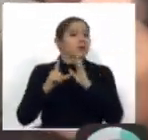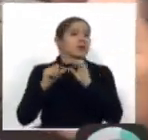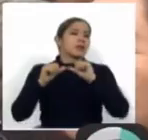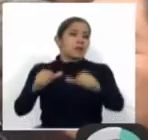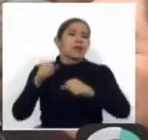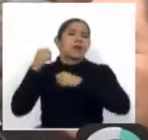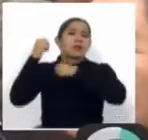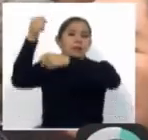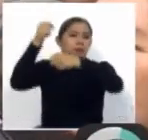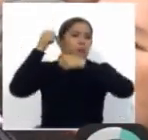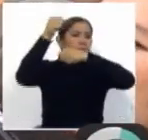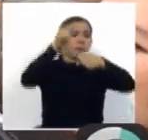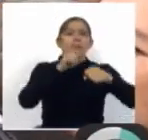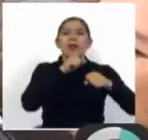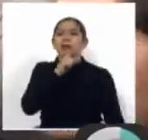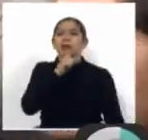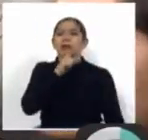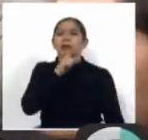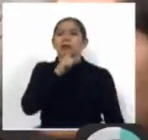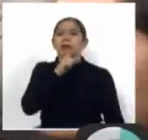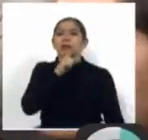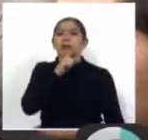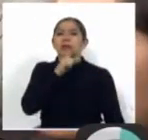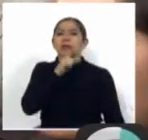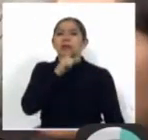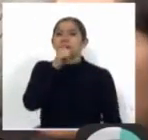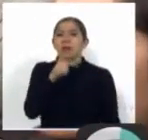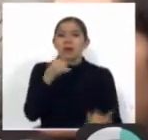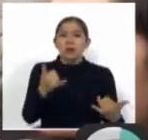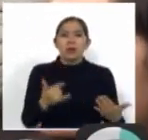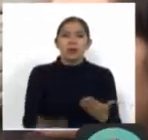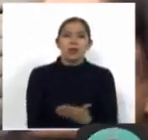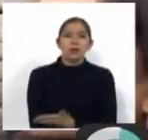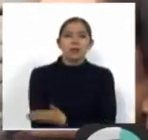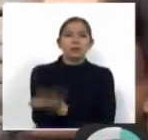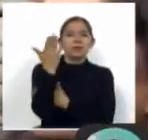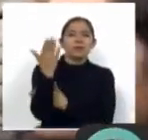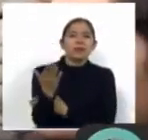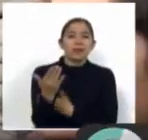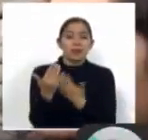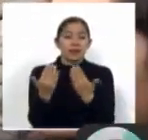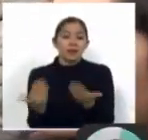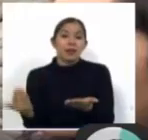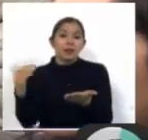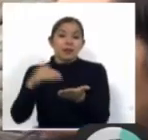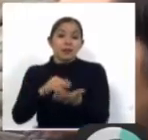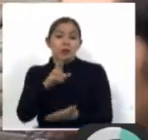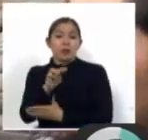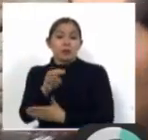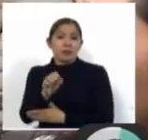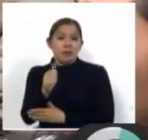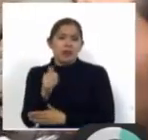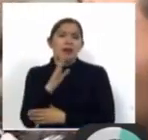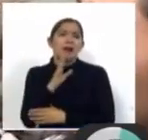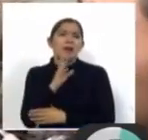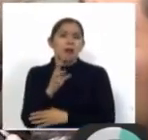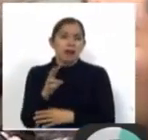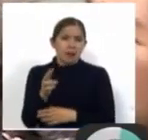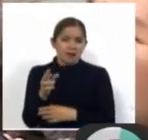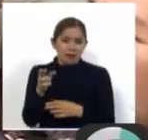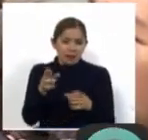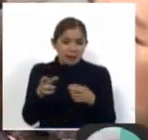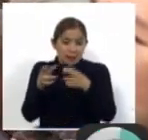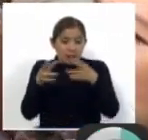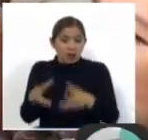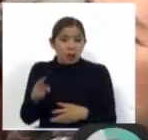haber enfrentamientos, van a haber lo que decía esta mañana el rector de la Universidad Mayor de San Andrés, la posibilidad de